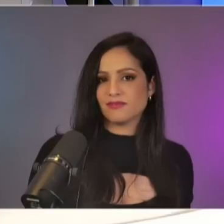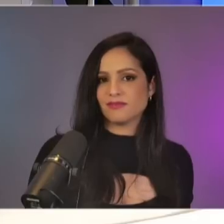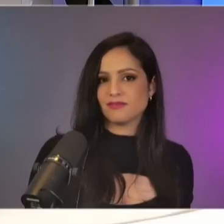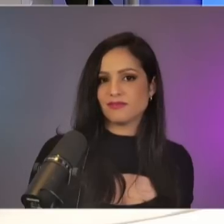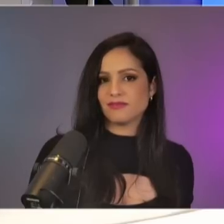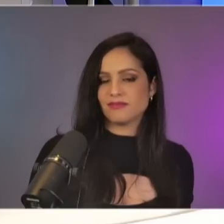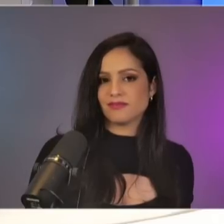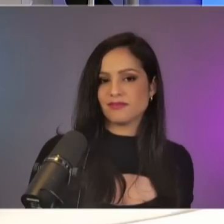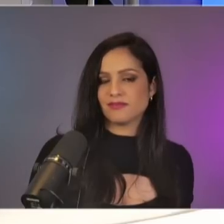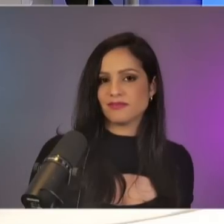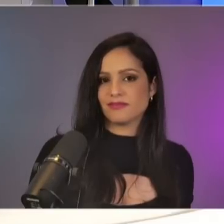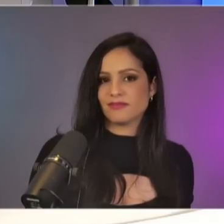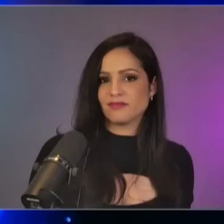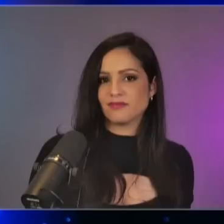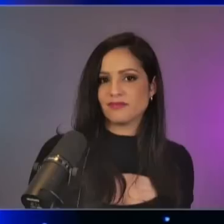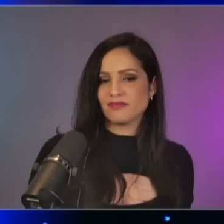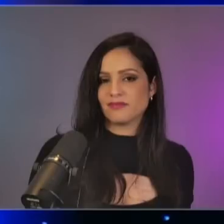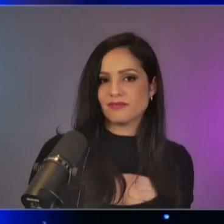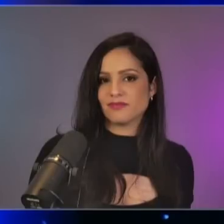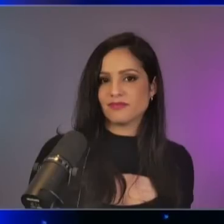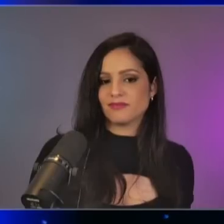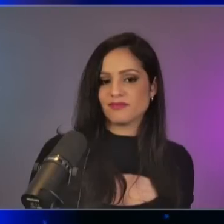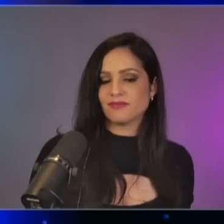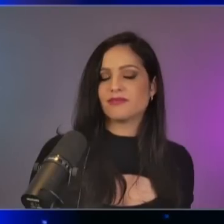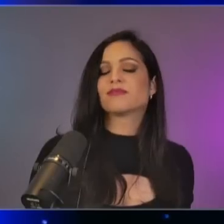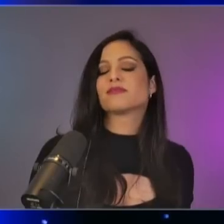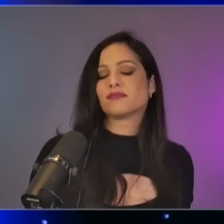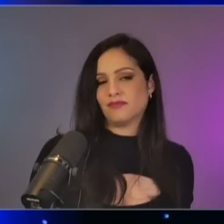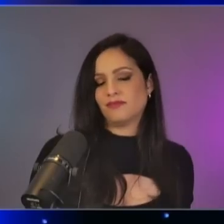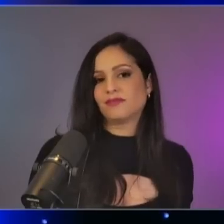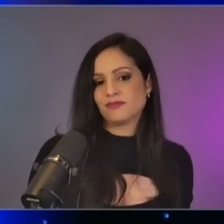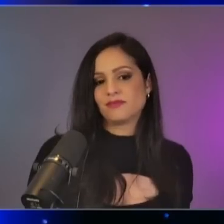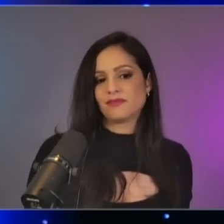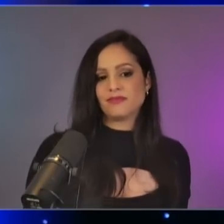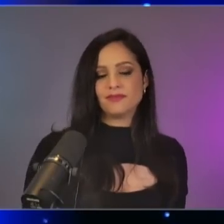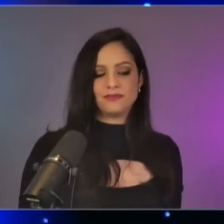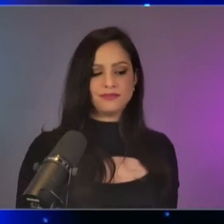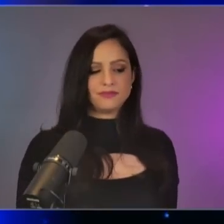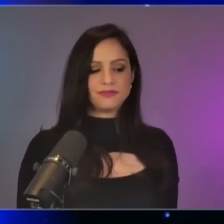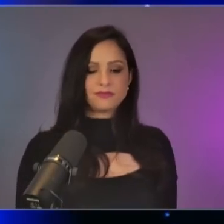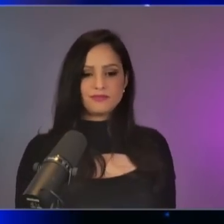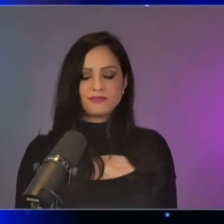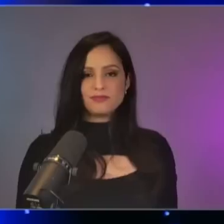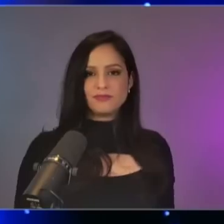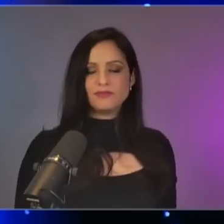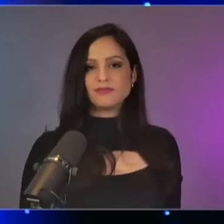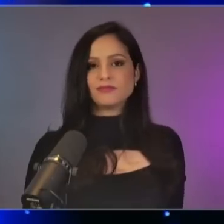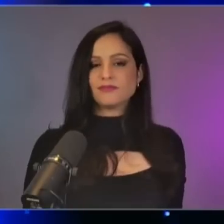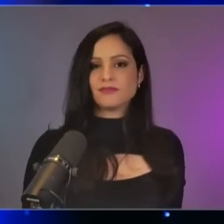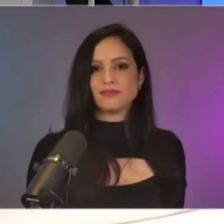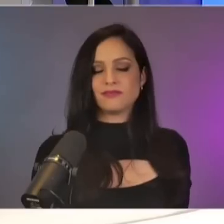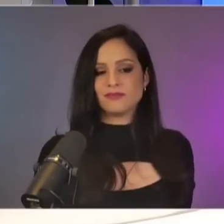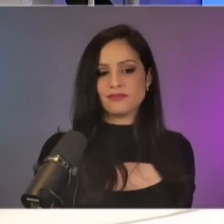ir a acudir a esos servicios que puedan resolver cualquier complicación normal